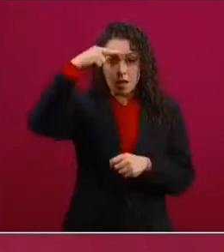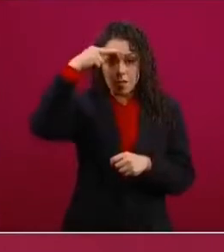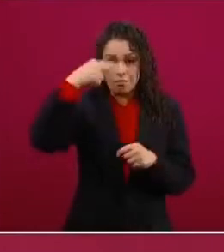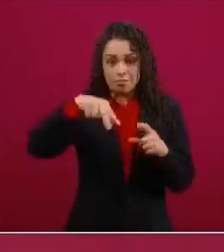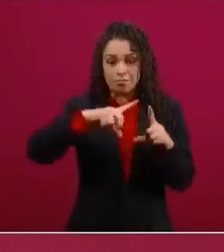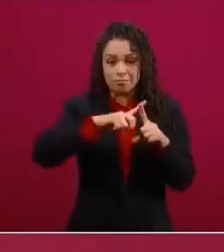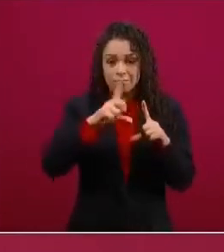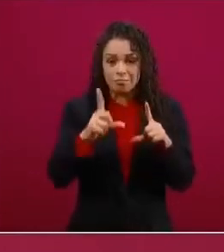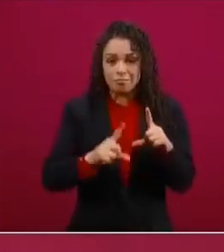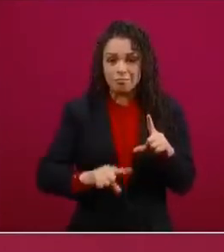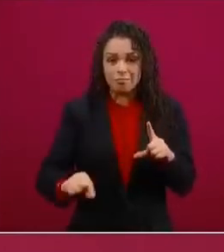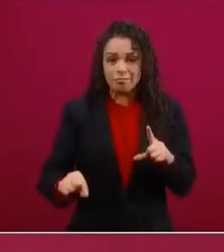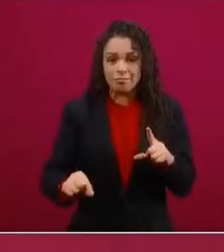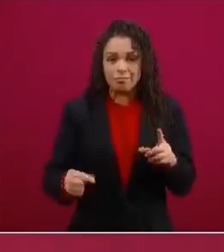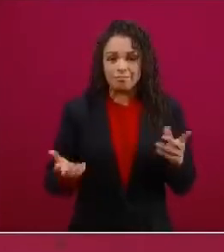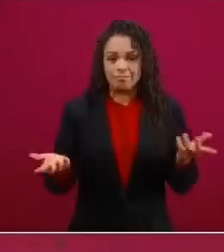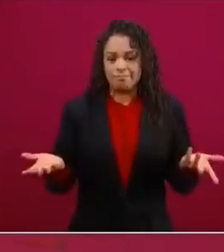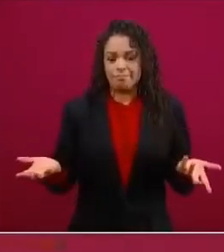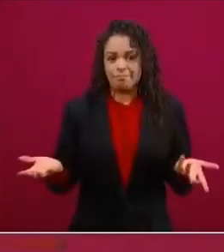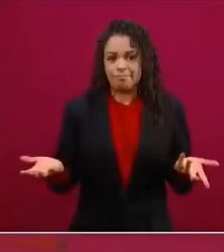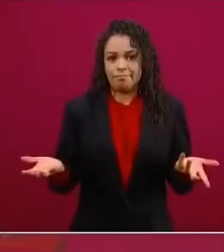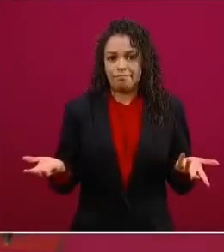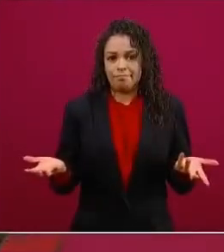¿Y dónde quedó